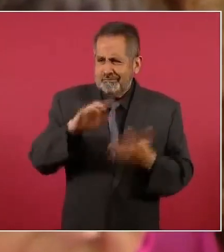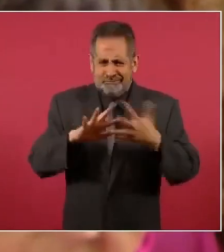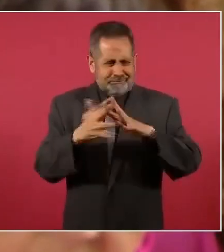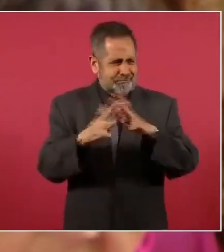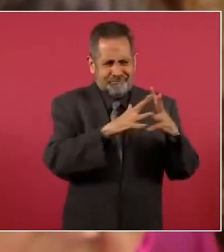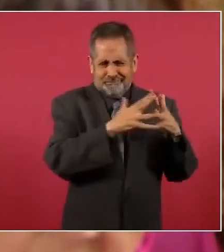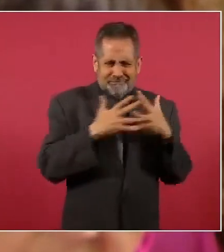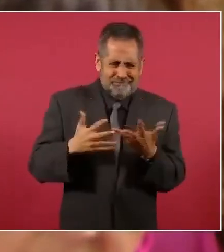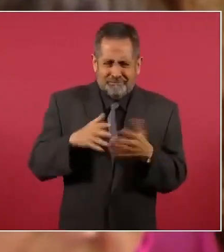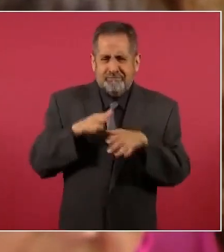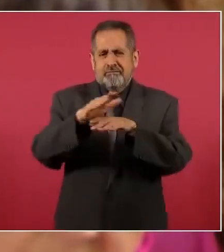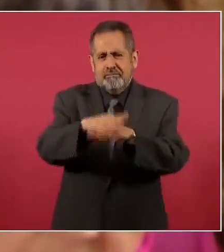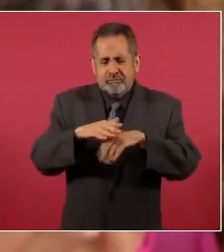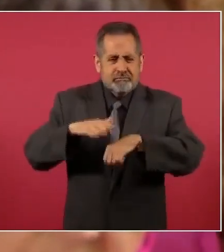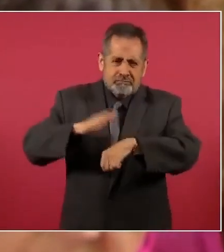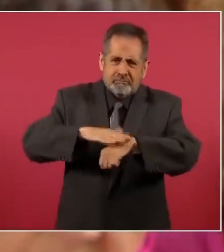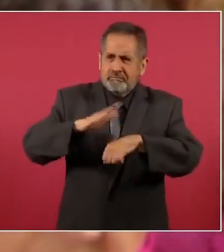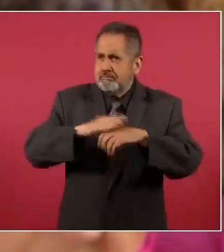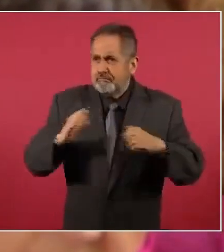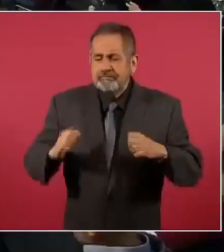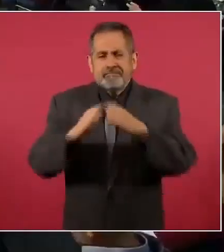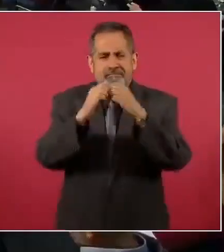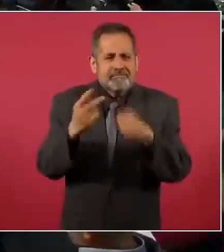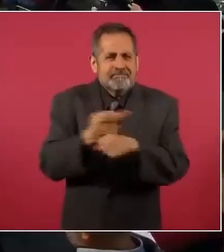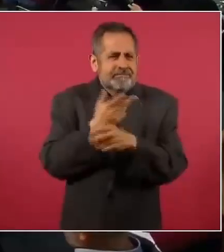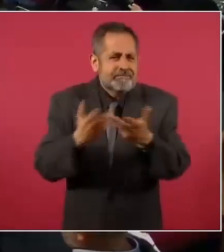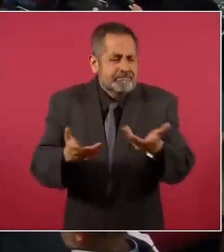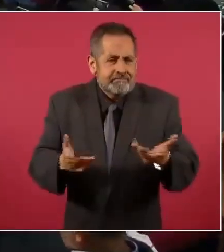la alerta sísmica. Sí, sí.